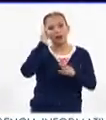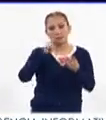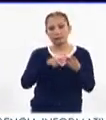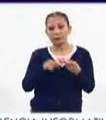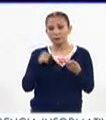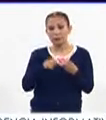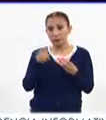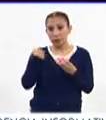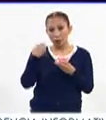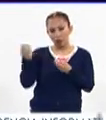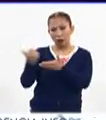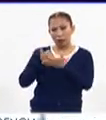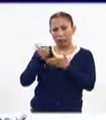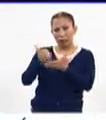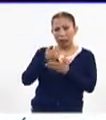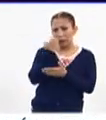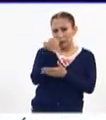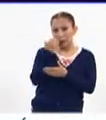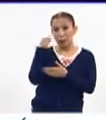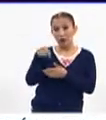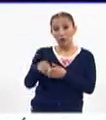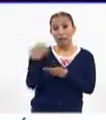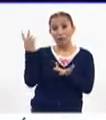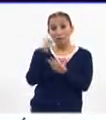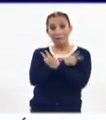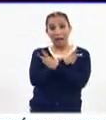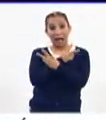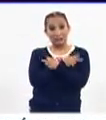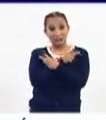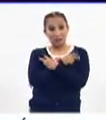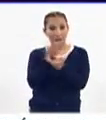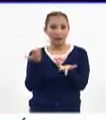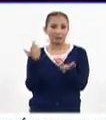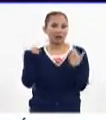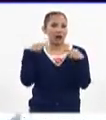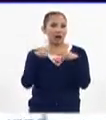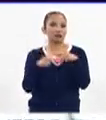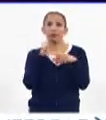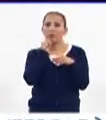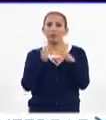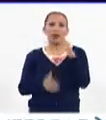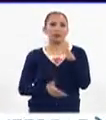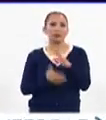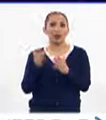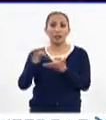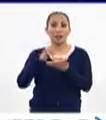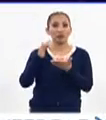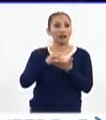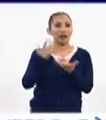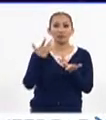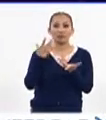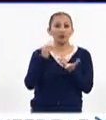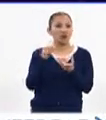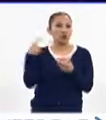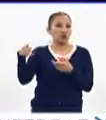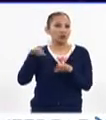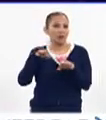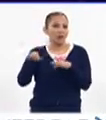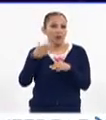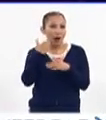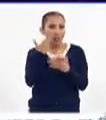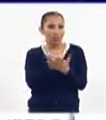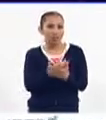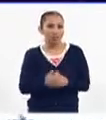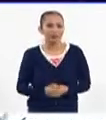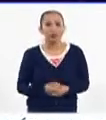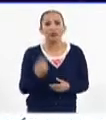Para esto sí recibí mucha ayuda de mi escuela porque como eran vacaciones, pues los maestros también me apoyaron a pesar de que no era el momento.